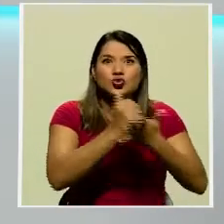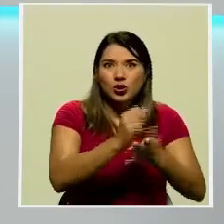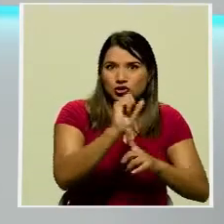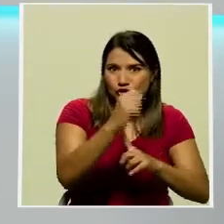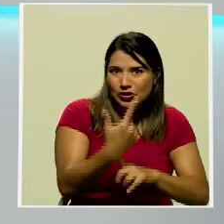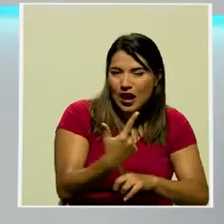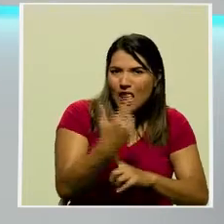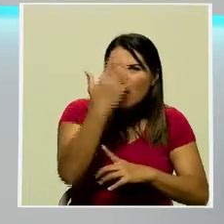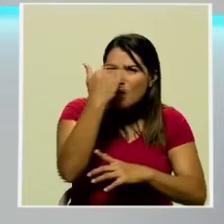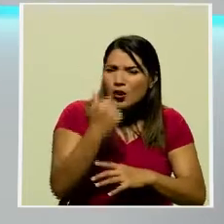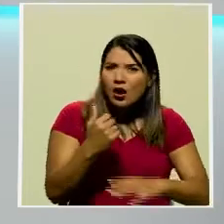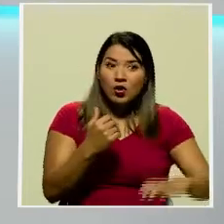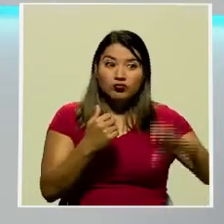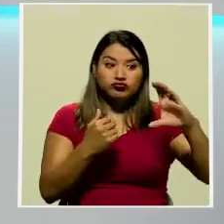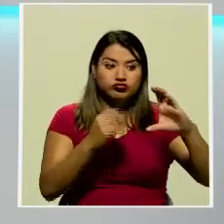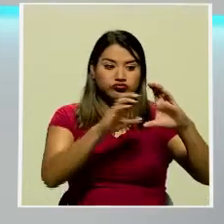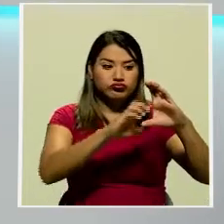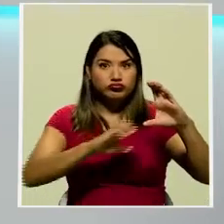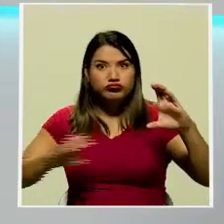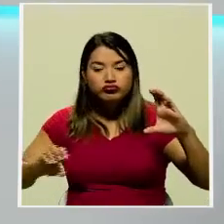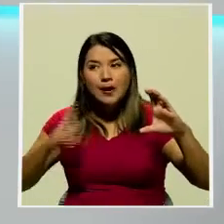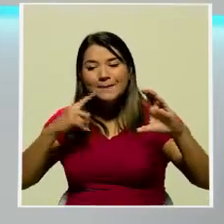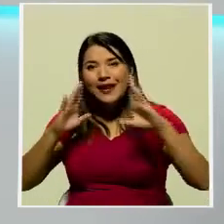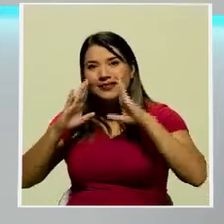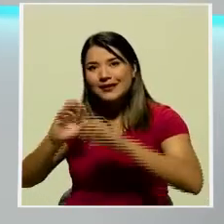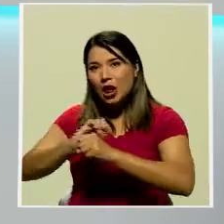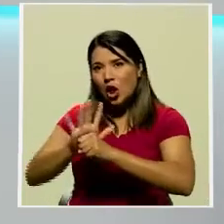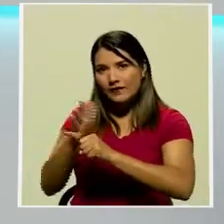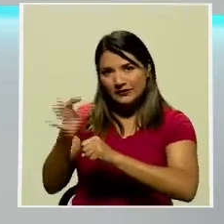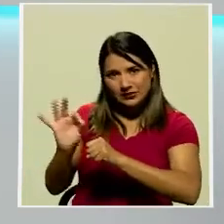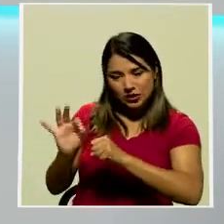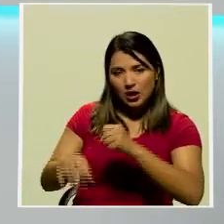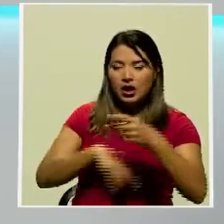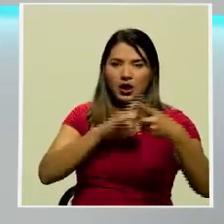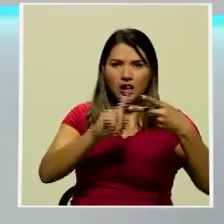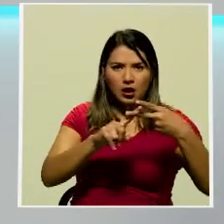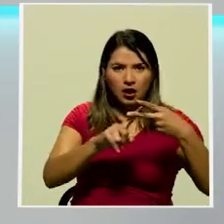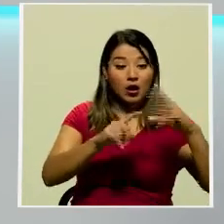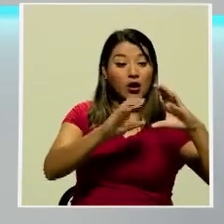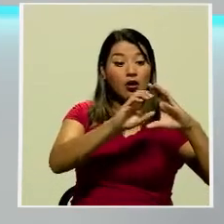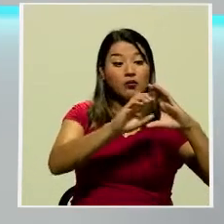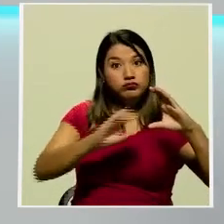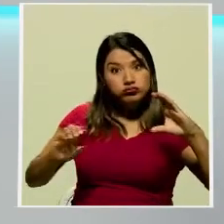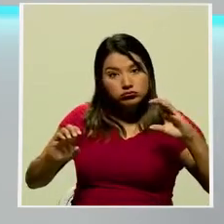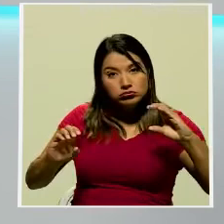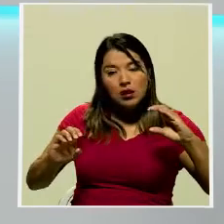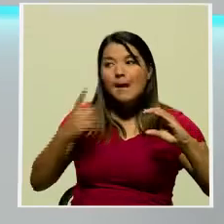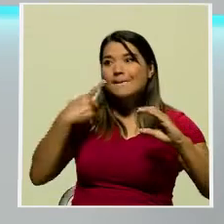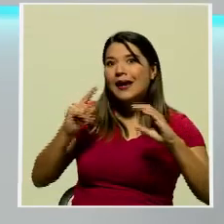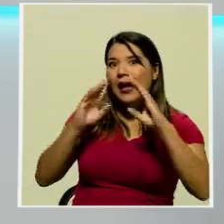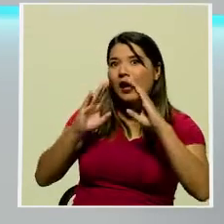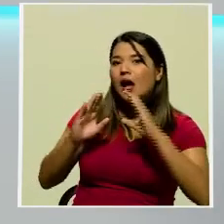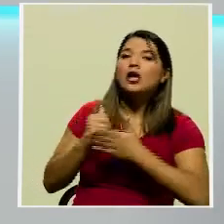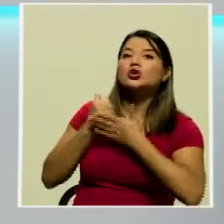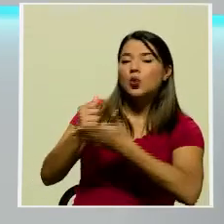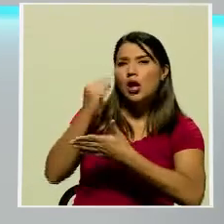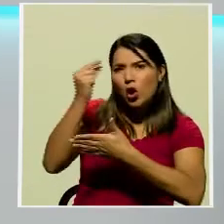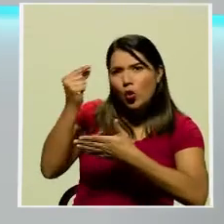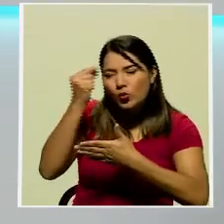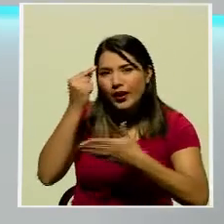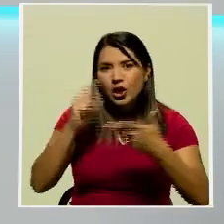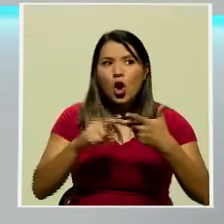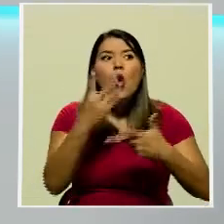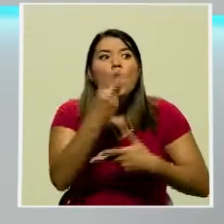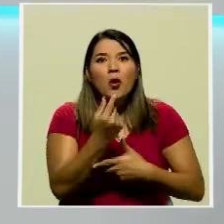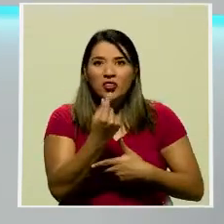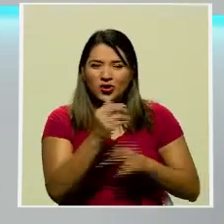esta situación, de esta coyuntura económica. Sí, muy bonito. Hacemos los deberes, tratamos